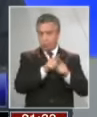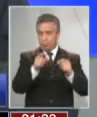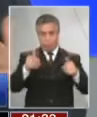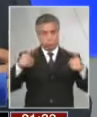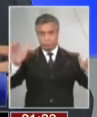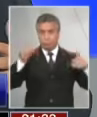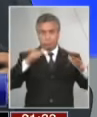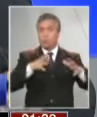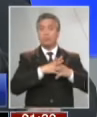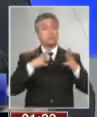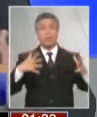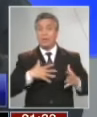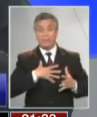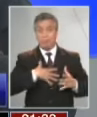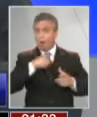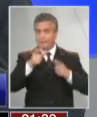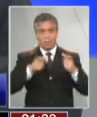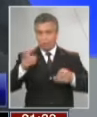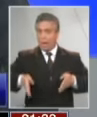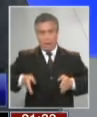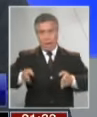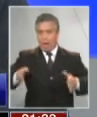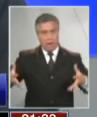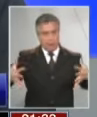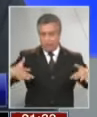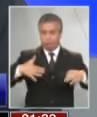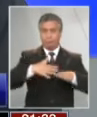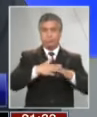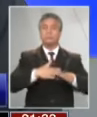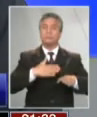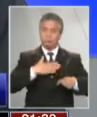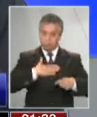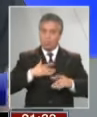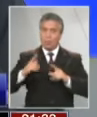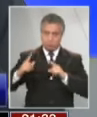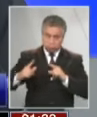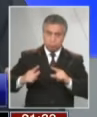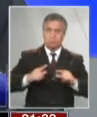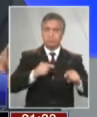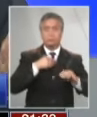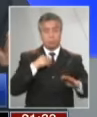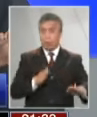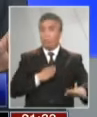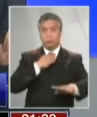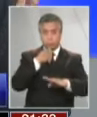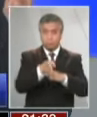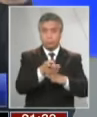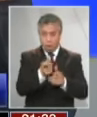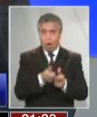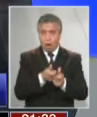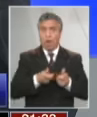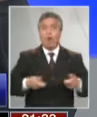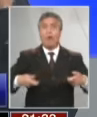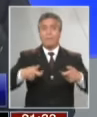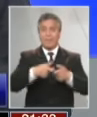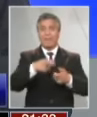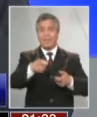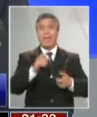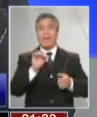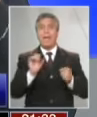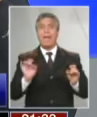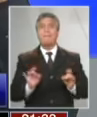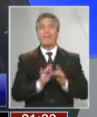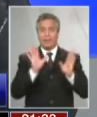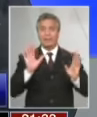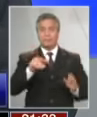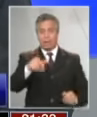poco, porque había mucho temor de la gente, entonces se congestionaron las calles, me fui, como creo que era el aporte, al comité de emergencia, y ahí pude estar hasta las 5 de la mañana y me quedo